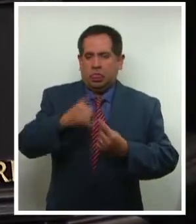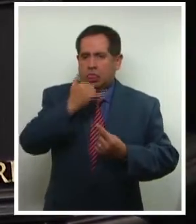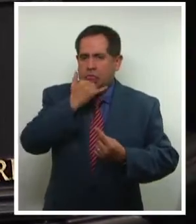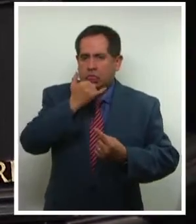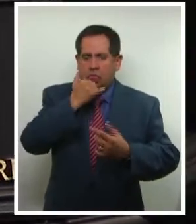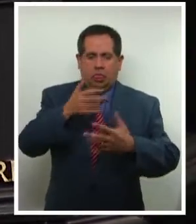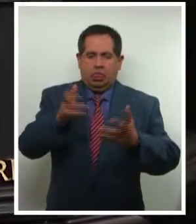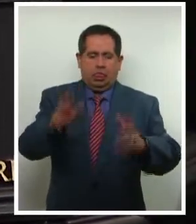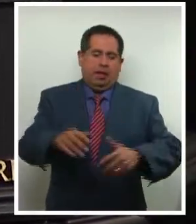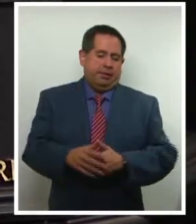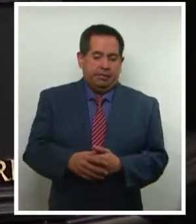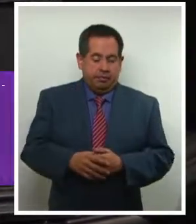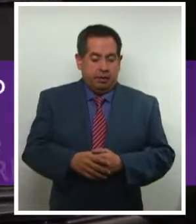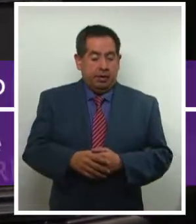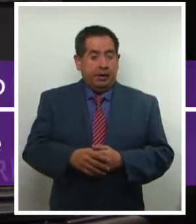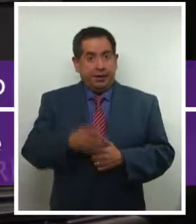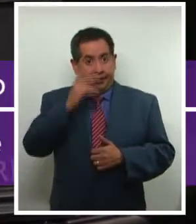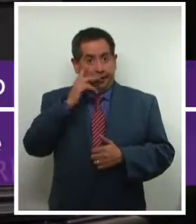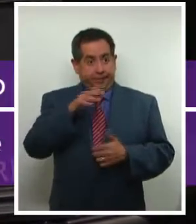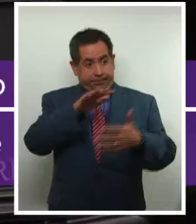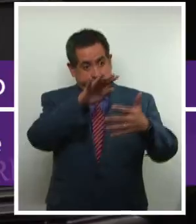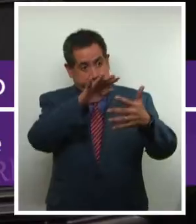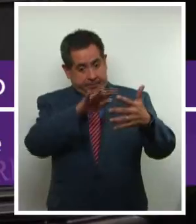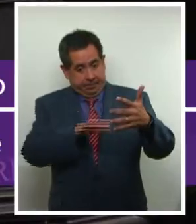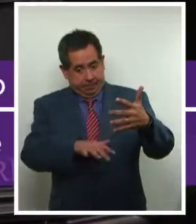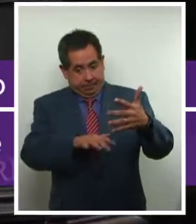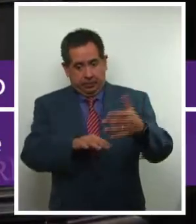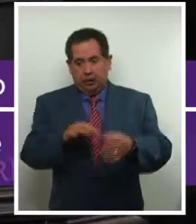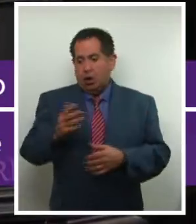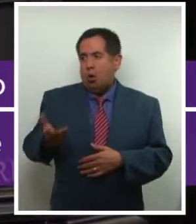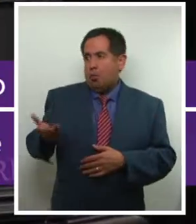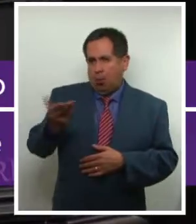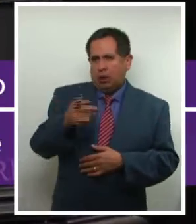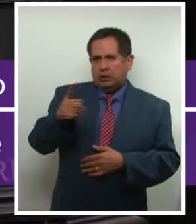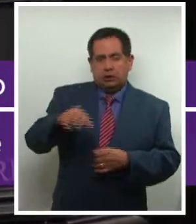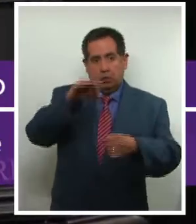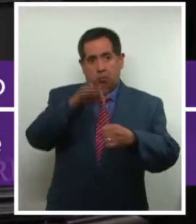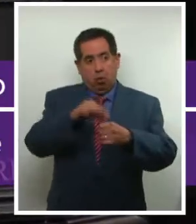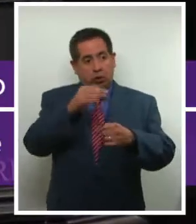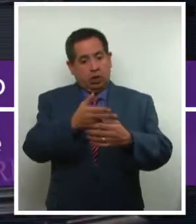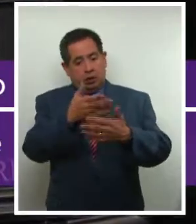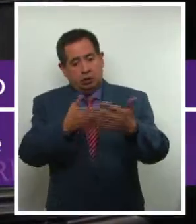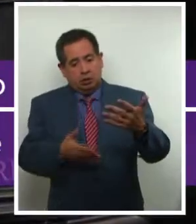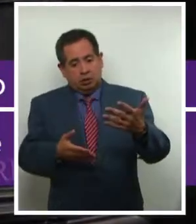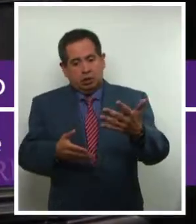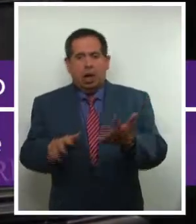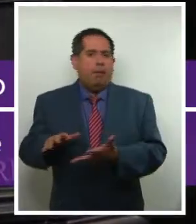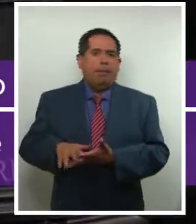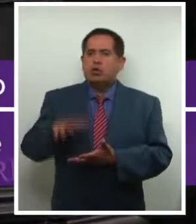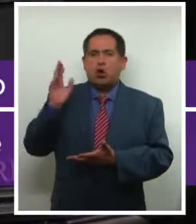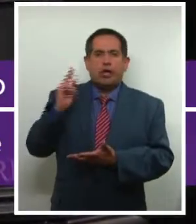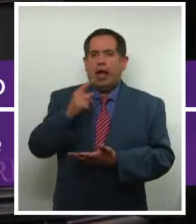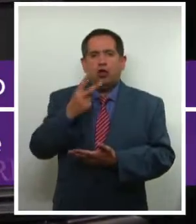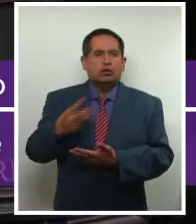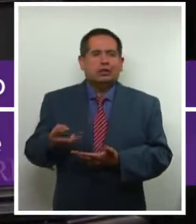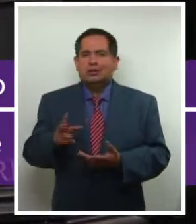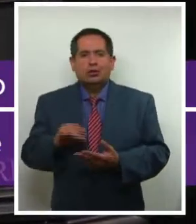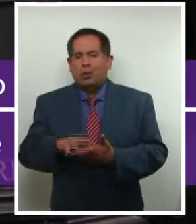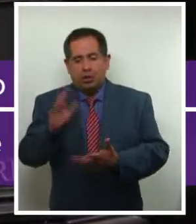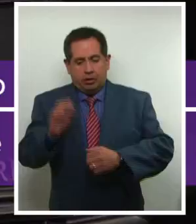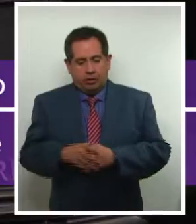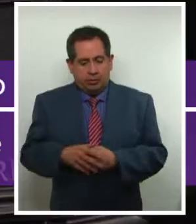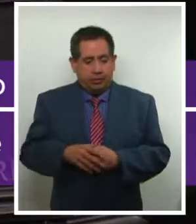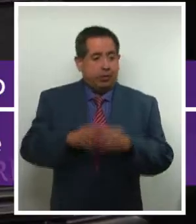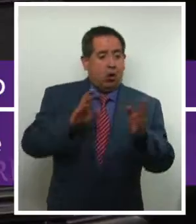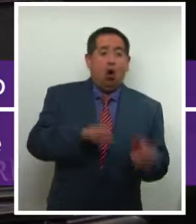porque si se vota un texto, que es una propuesta, no va a tener mayoría 2/3, y se vota